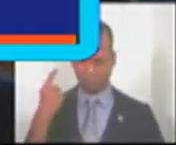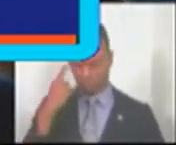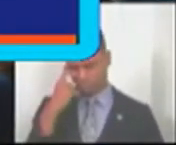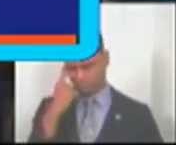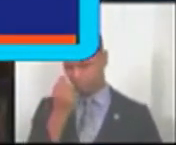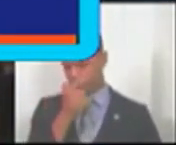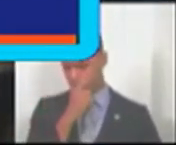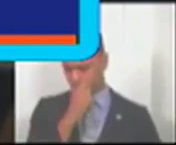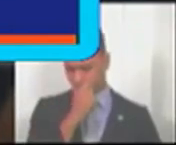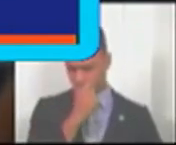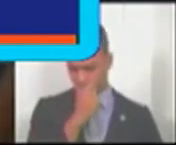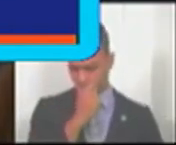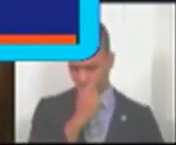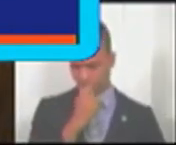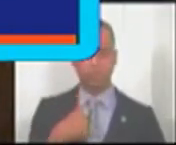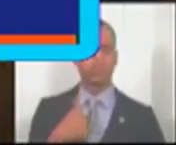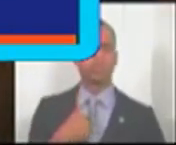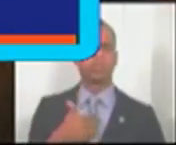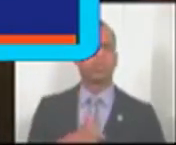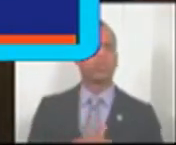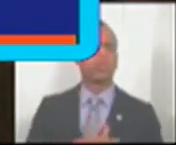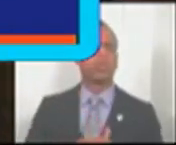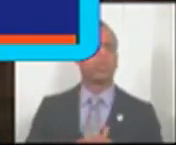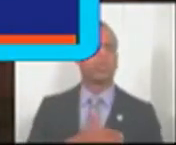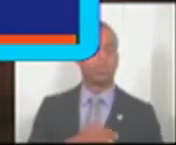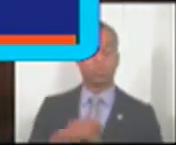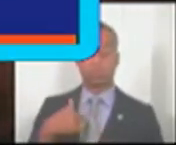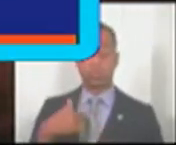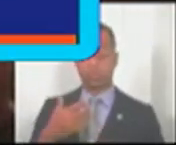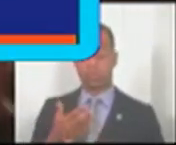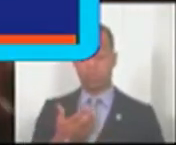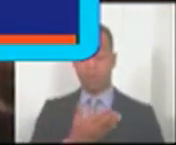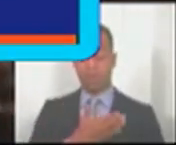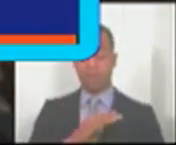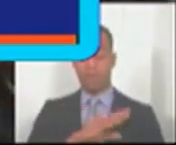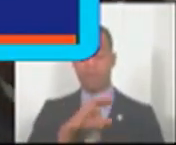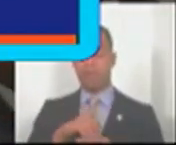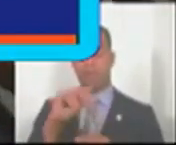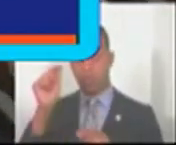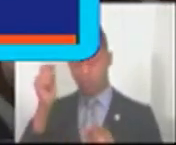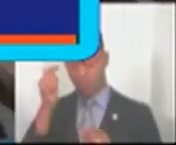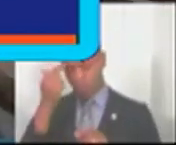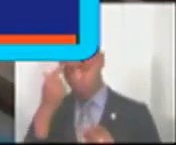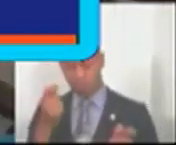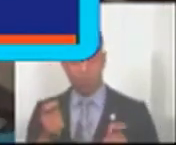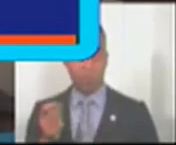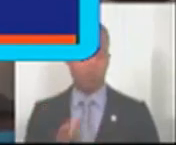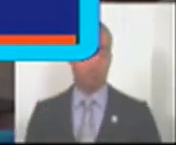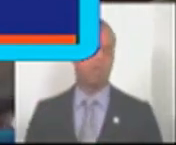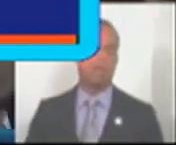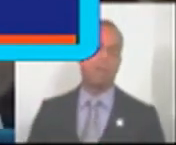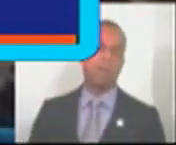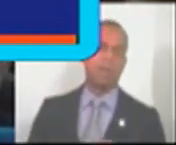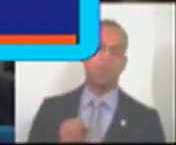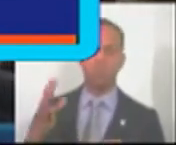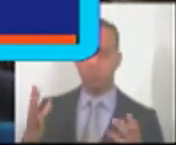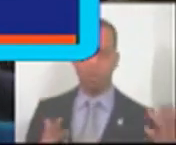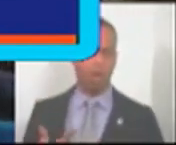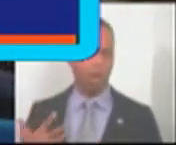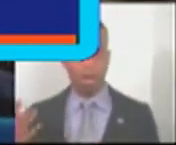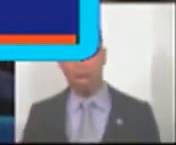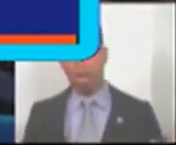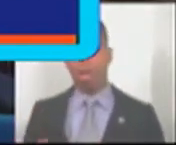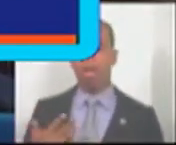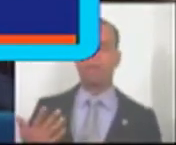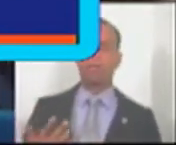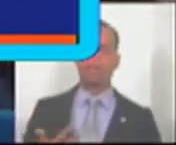iba a un ritmo lento, antes de llegar al gobierno, a un ritmo lento, y había muchas impaciencias. Se